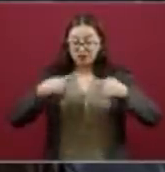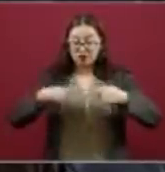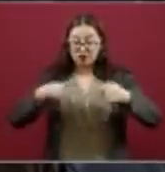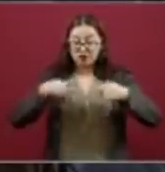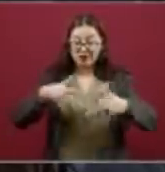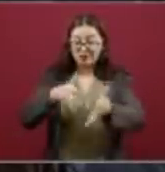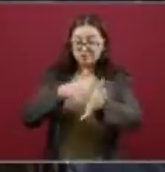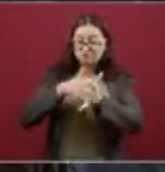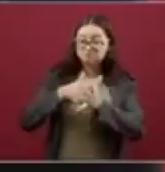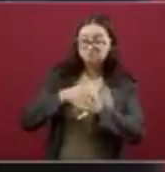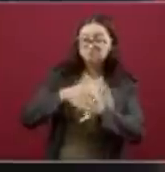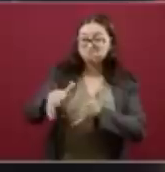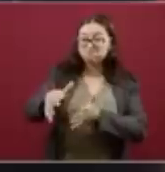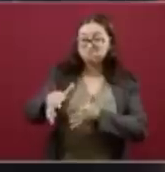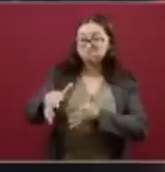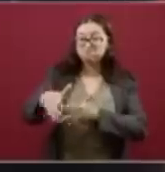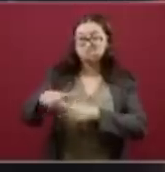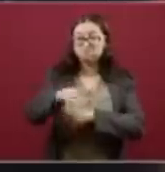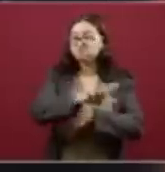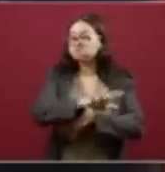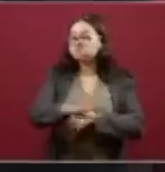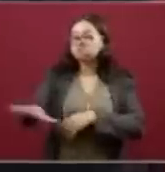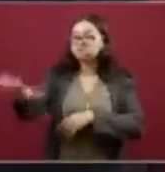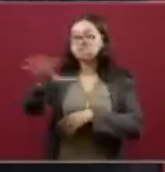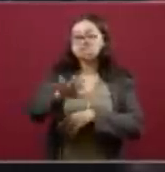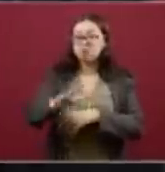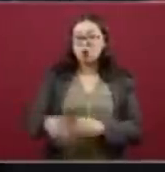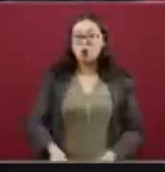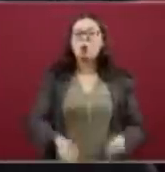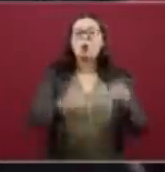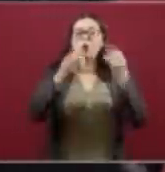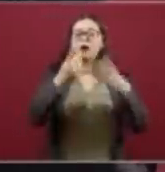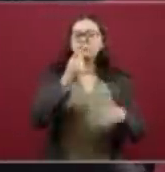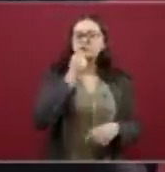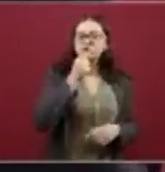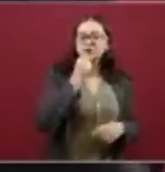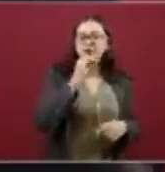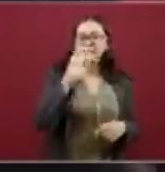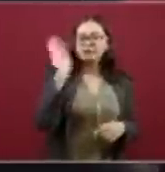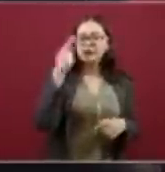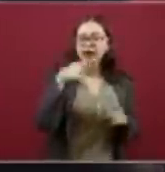se cuenta con 10 mil efectivos de la Policía Federal